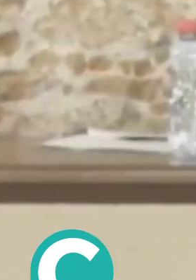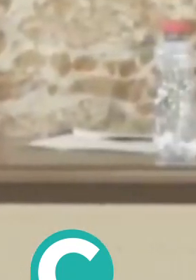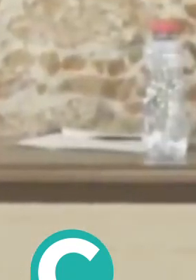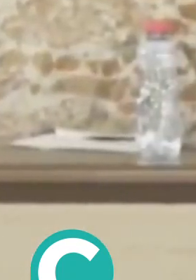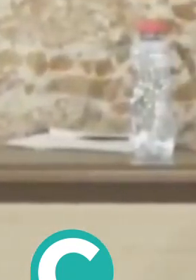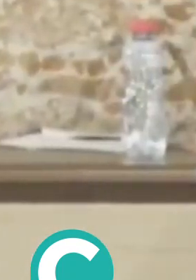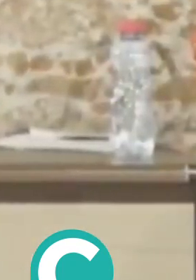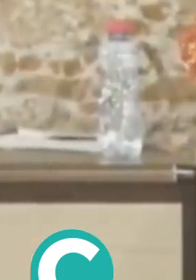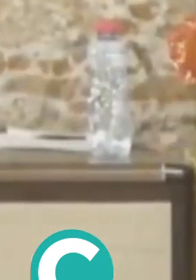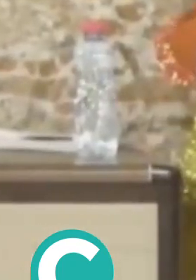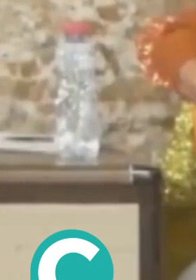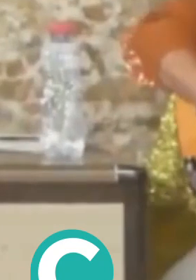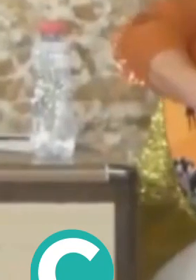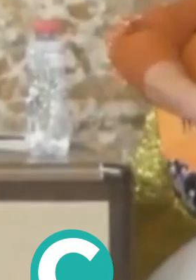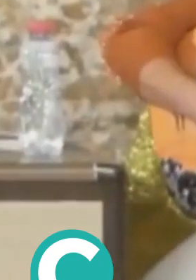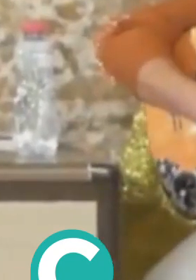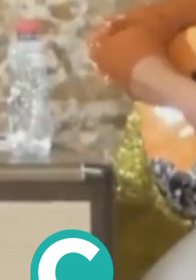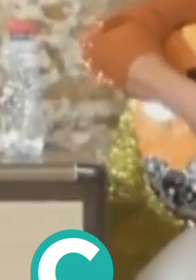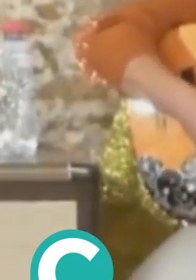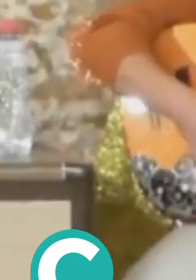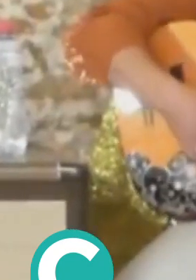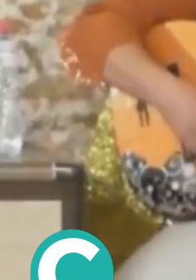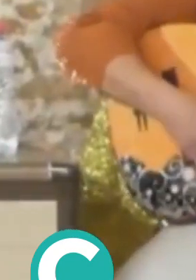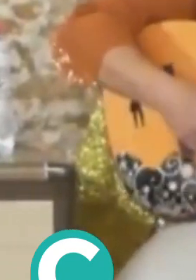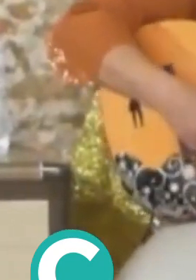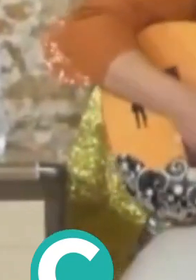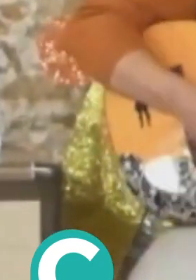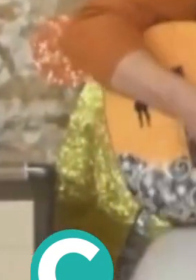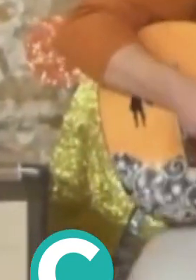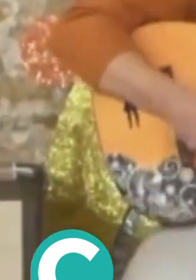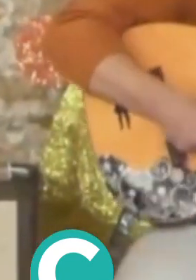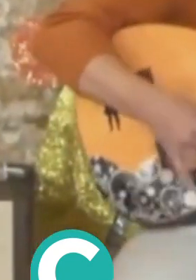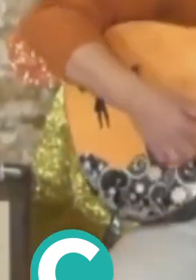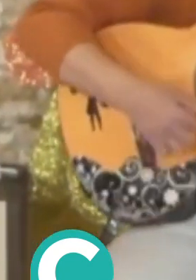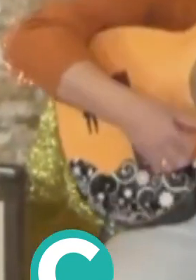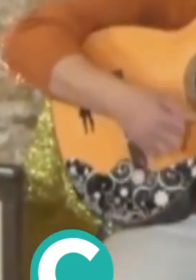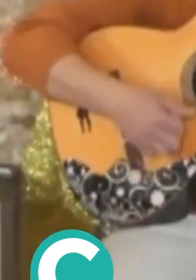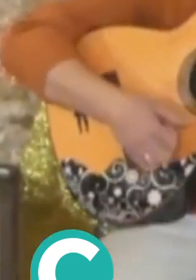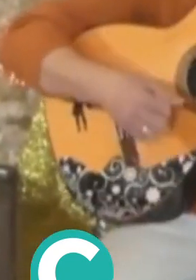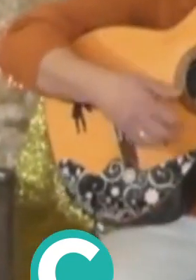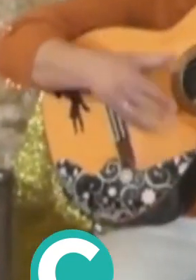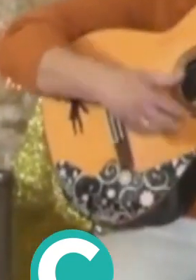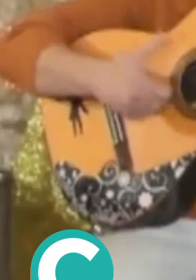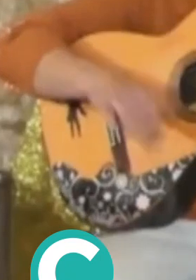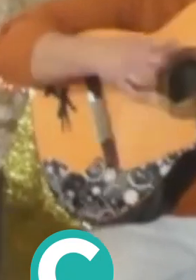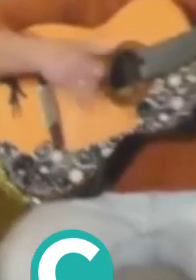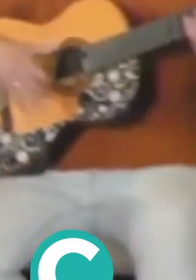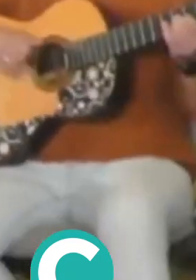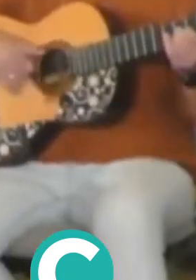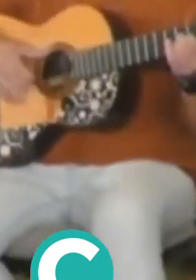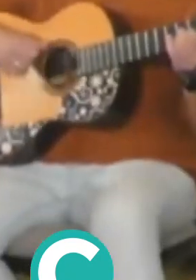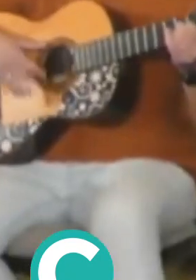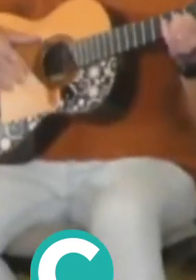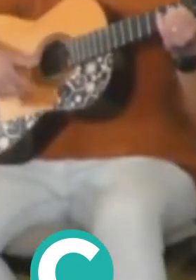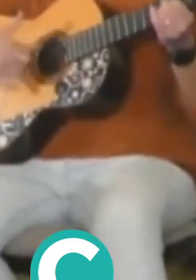perdona tacita mía, si yo algún día dude cantar.